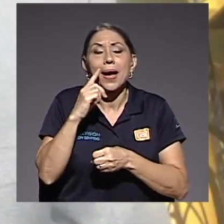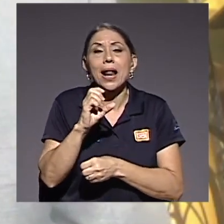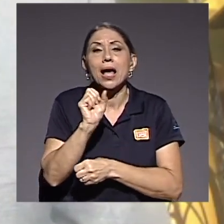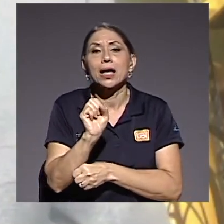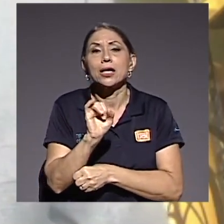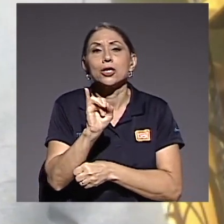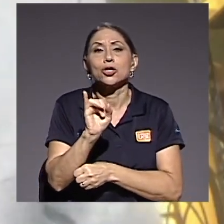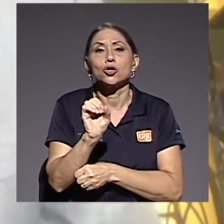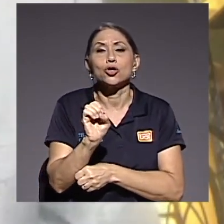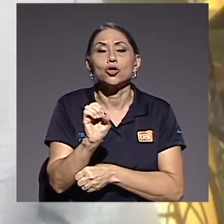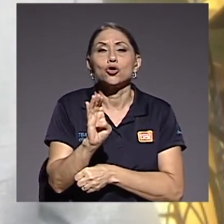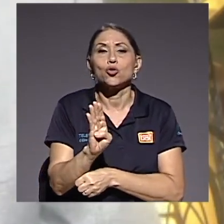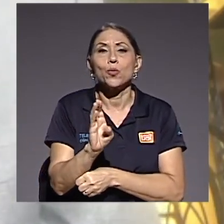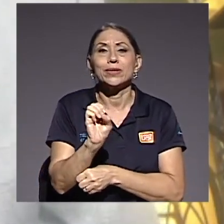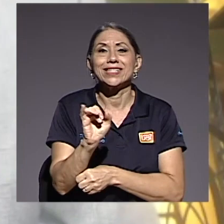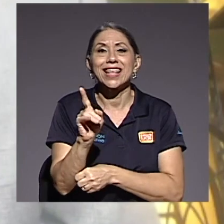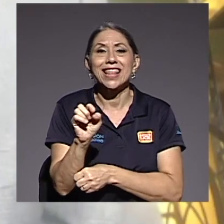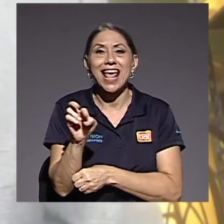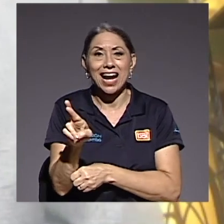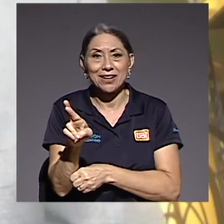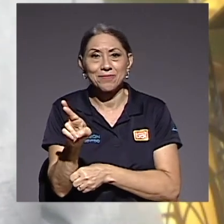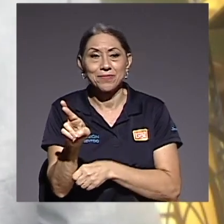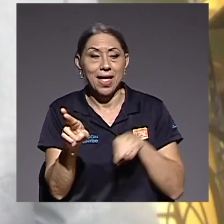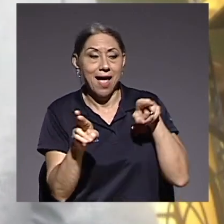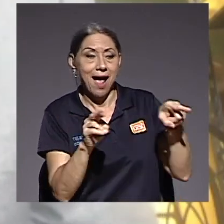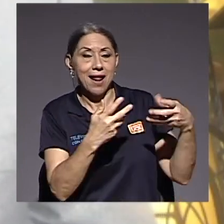subsidiarle a la empresa, al concesionario,